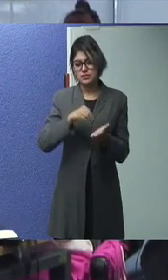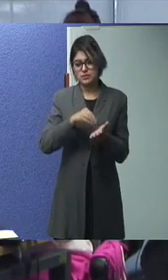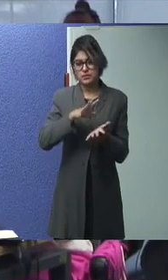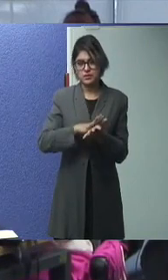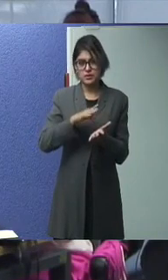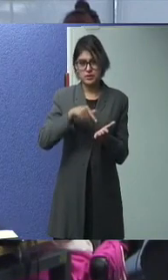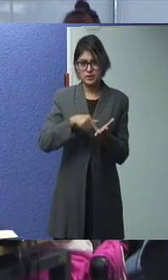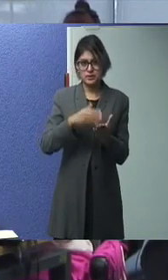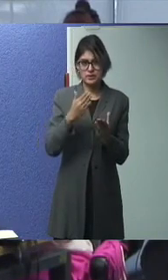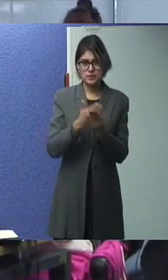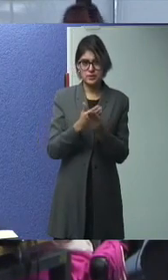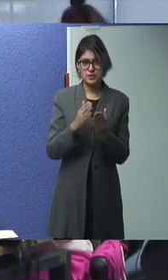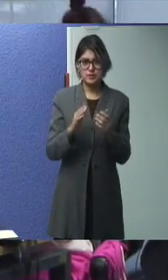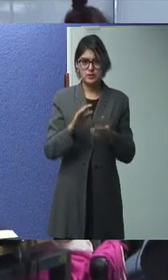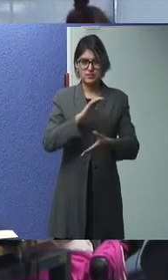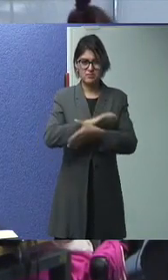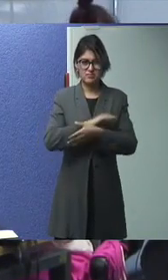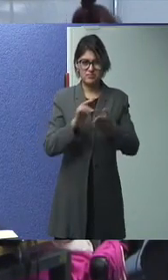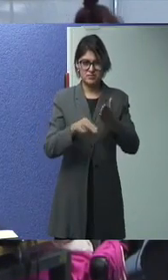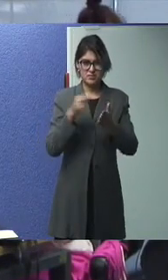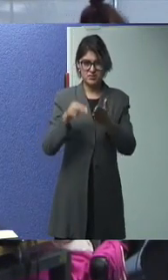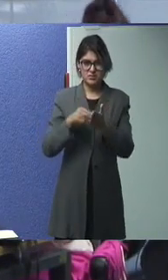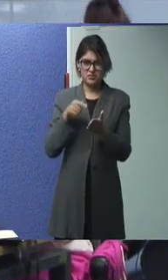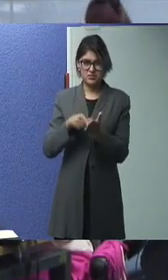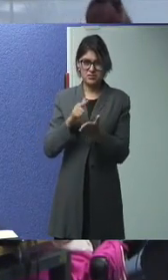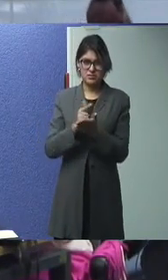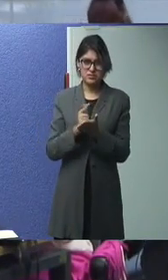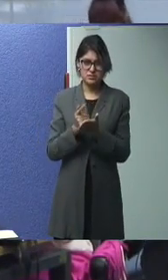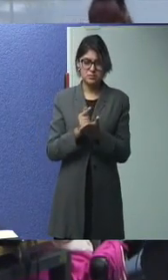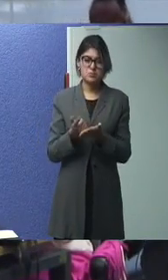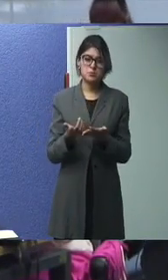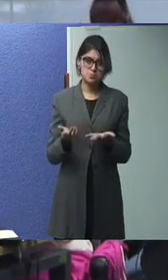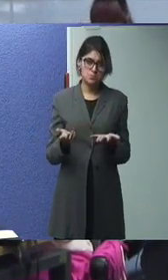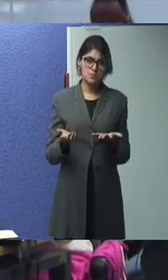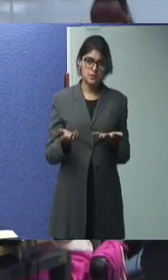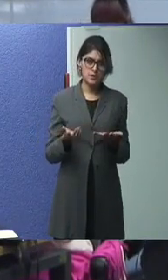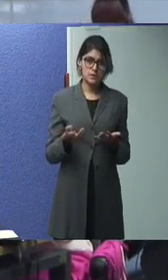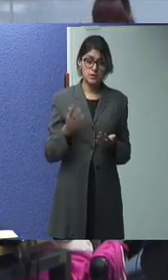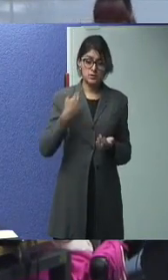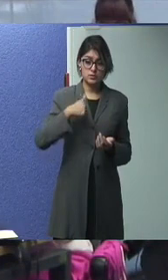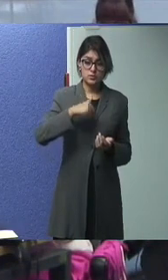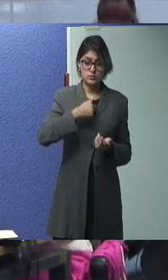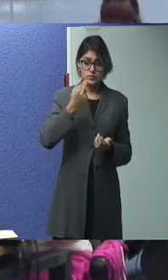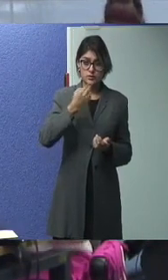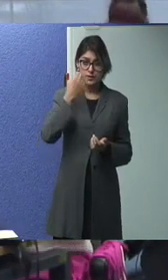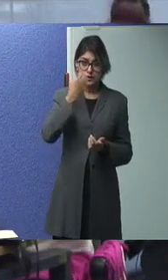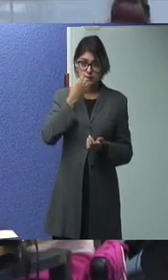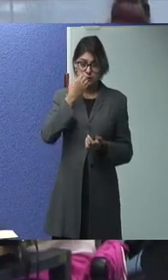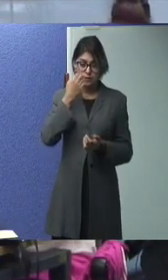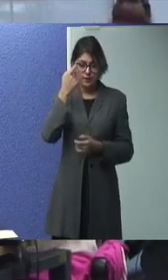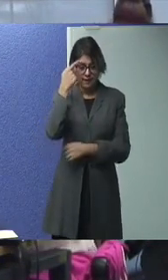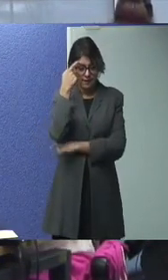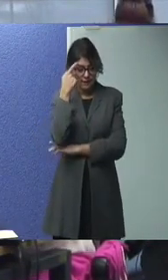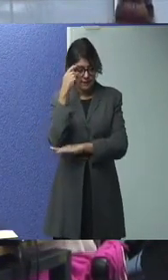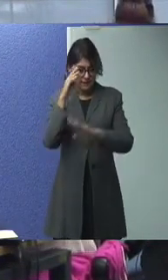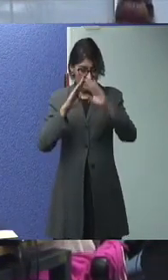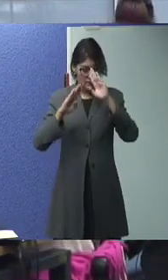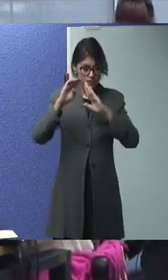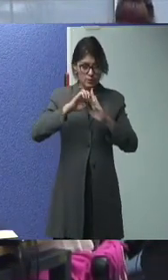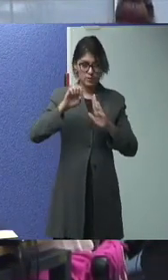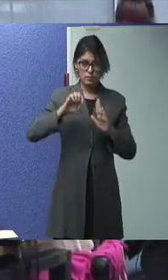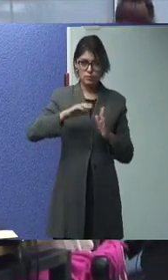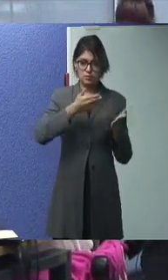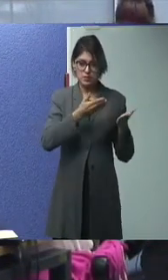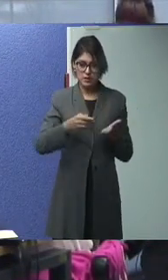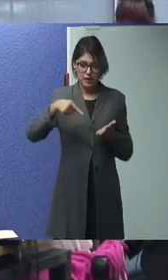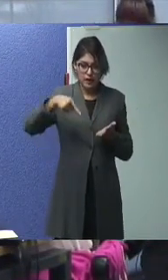que viene por parte de los colectivos. Sin embargo, nos hace falta reflexionar desde la academia, y este es un espacio pertinente para